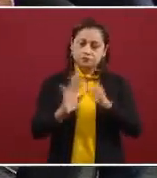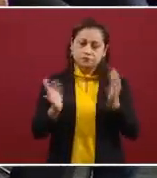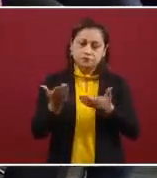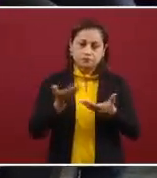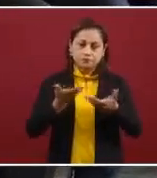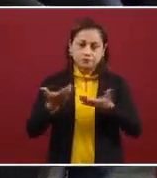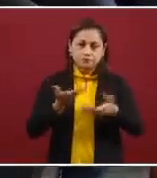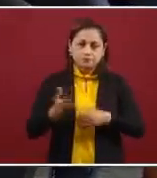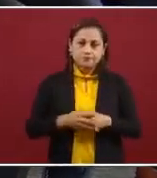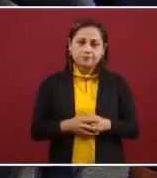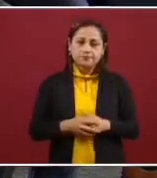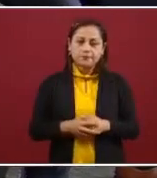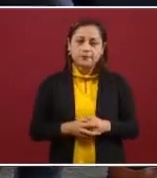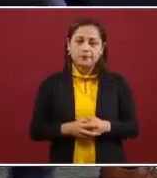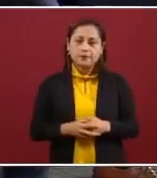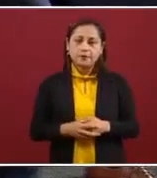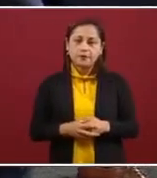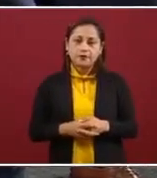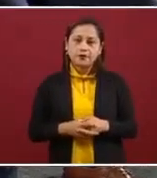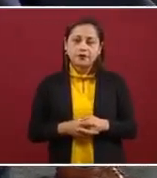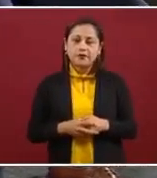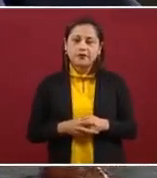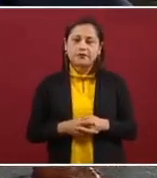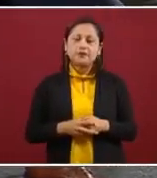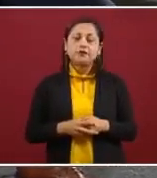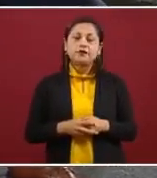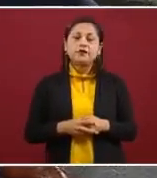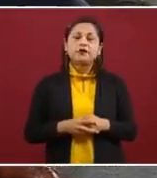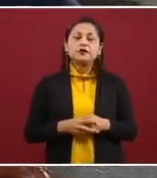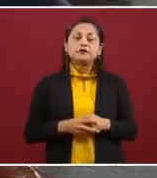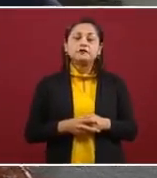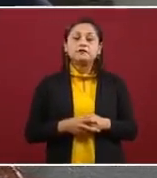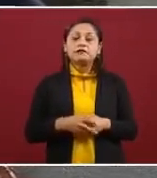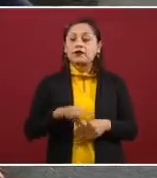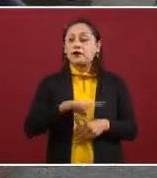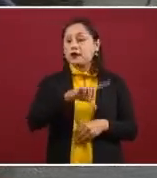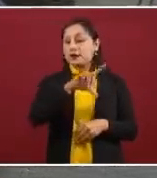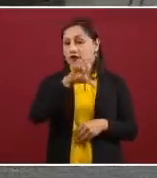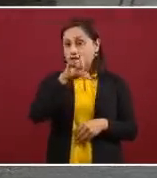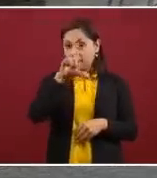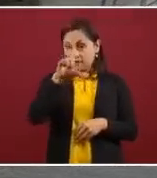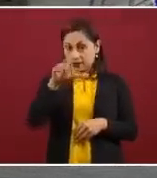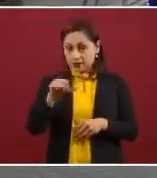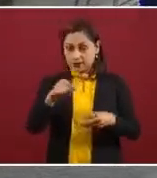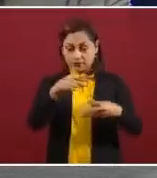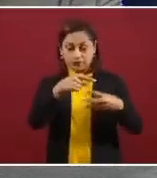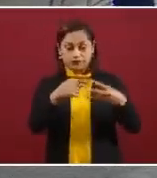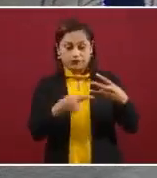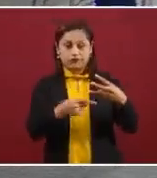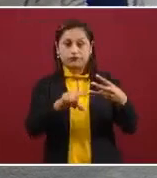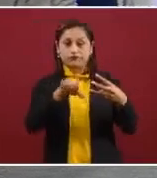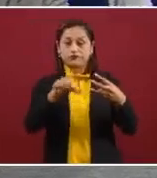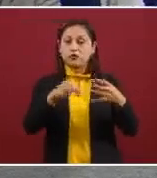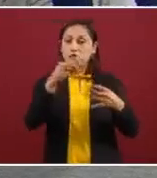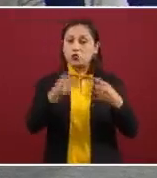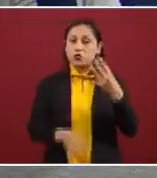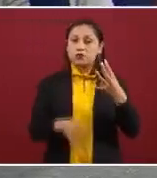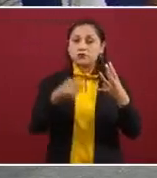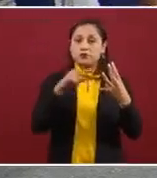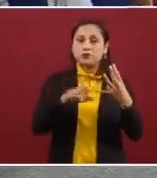vamos también a abrir después para preguntas y respuestas, como